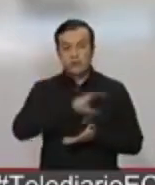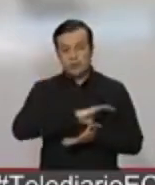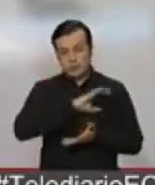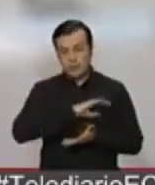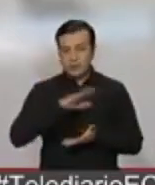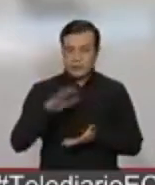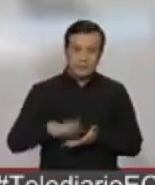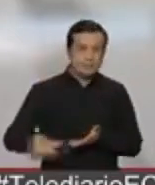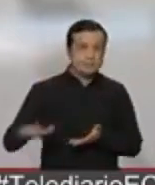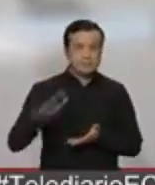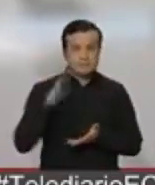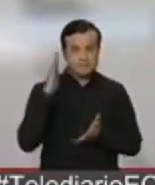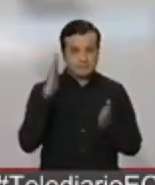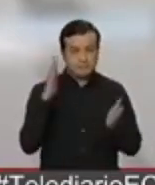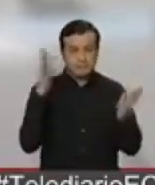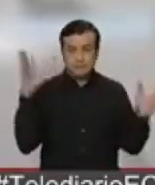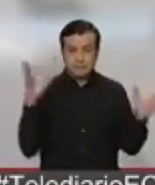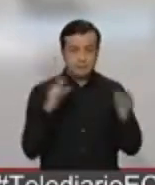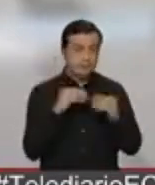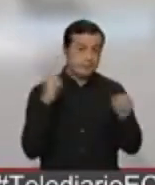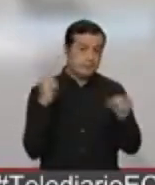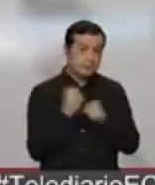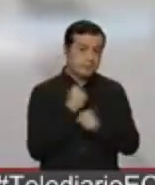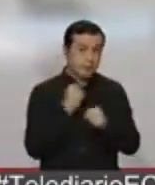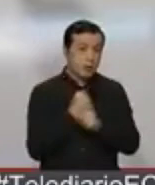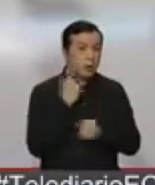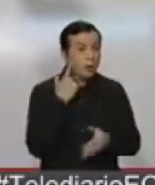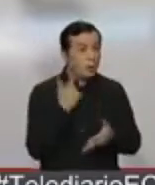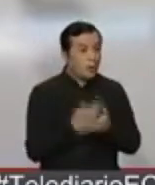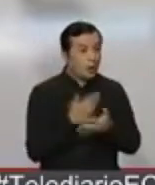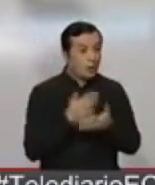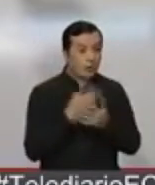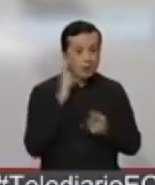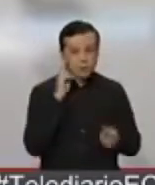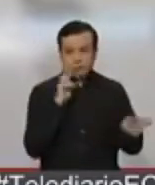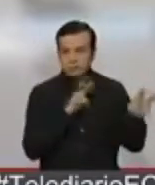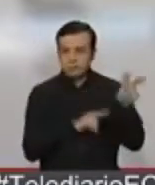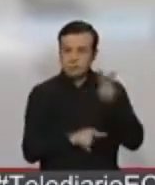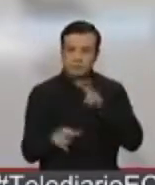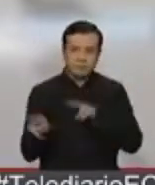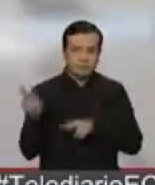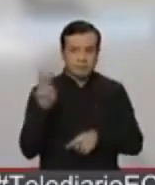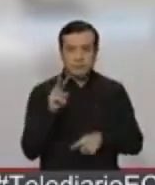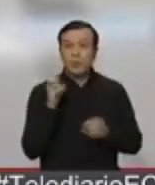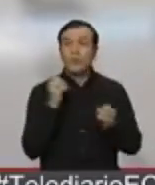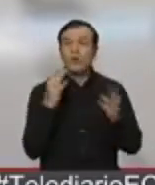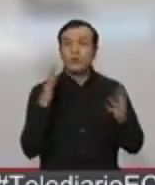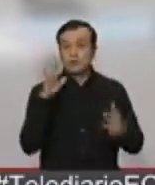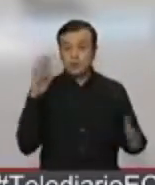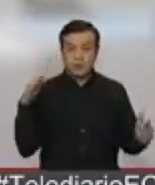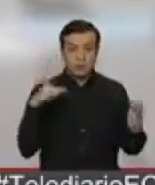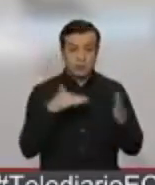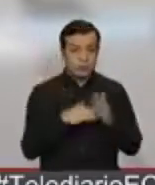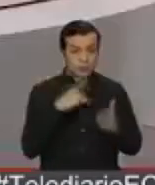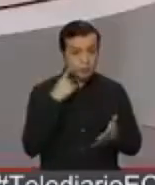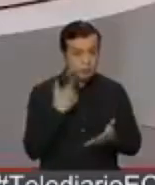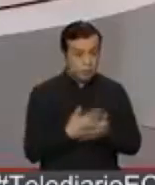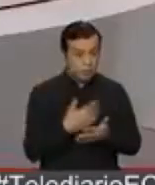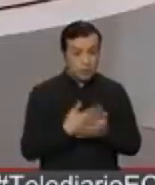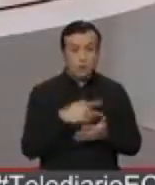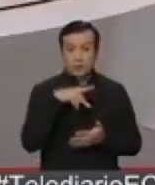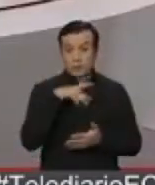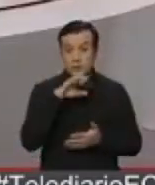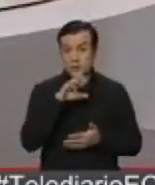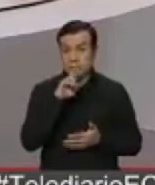y se ha hecho todo un trabajo de toma de pruebas y de muestreo en la provincia se han tomado casi 5000 pcr en la